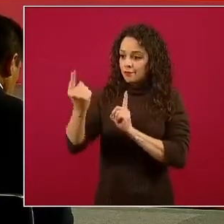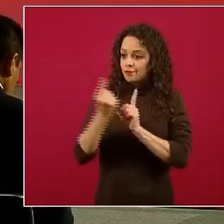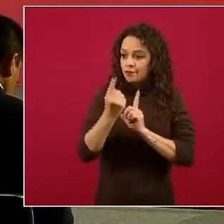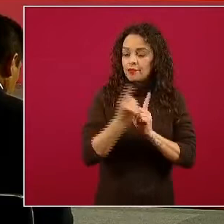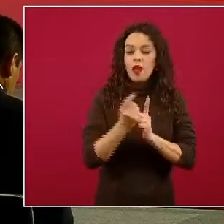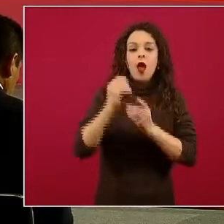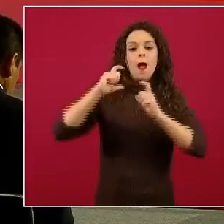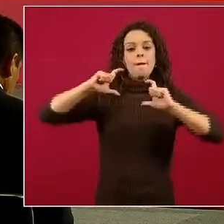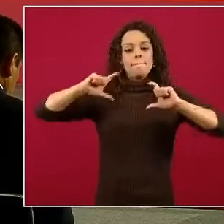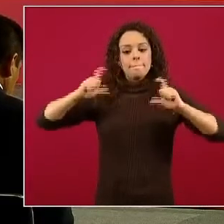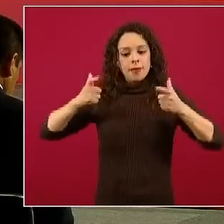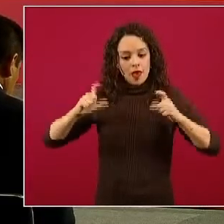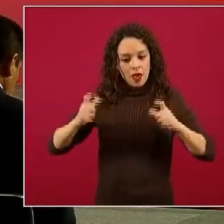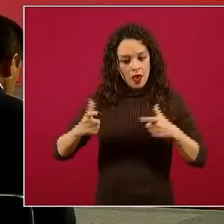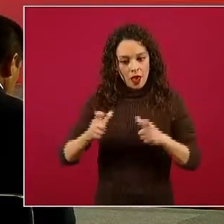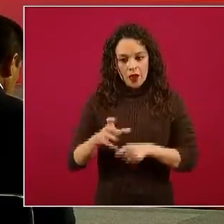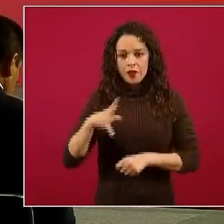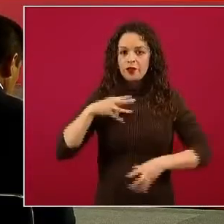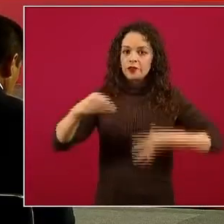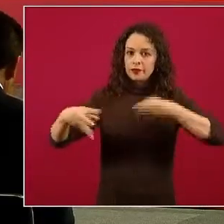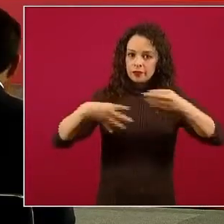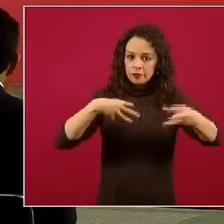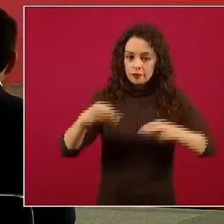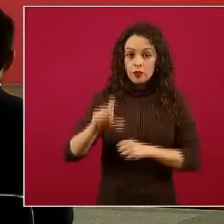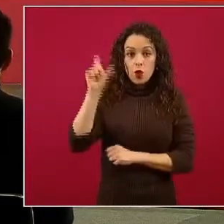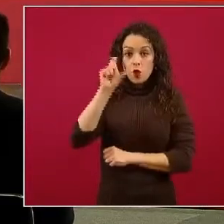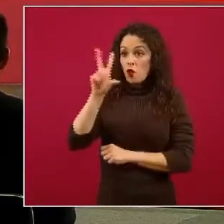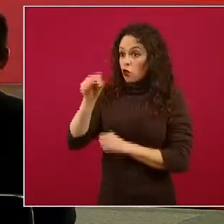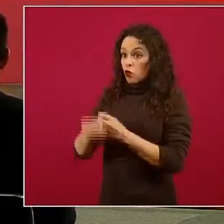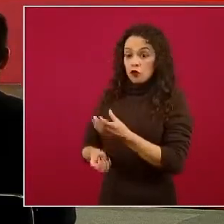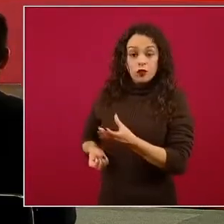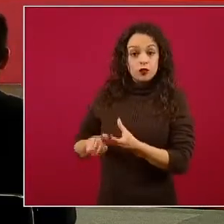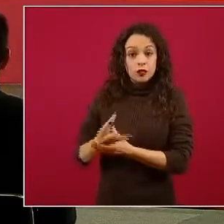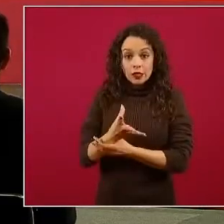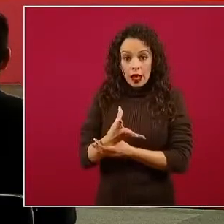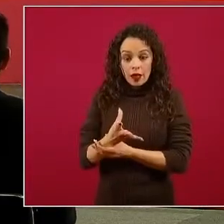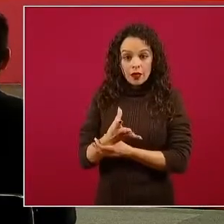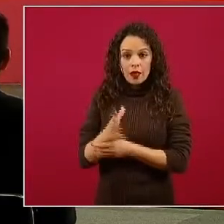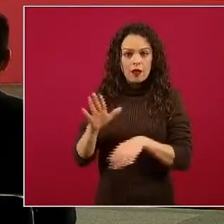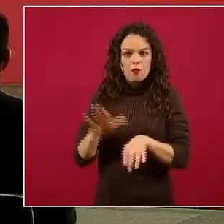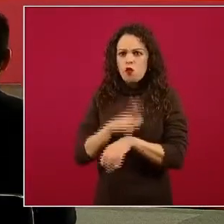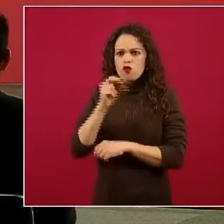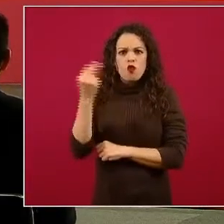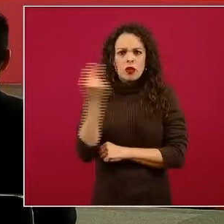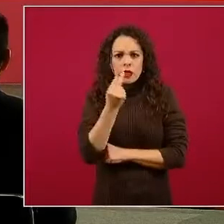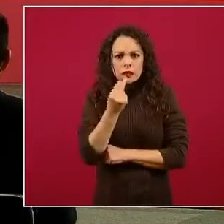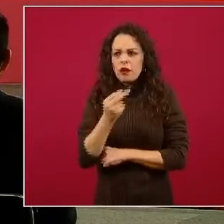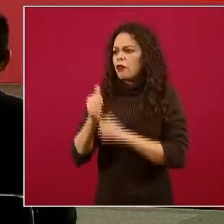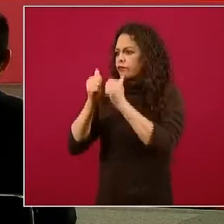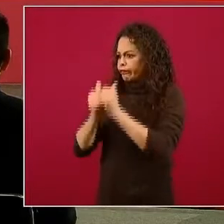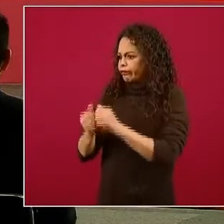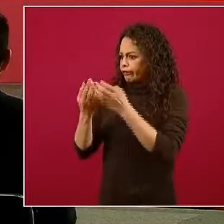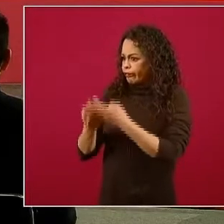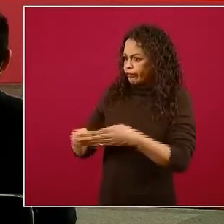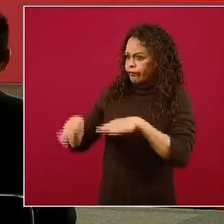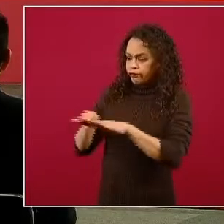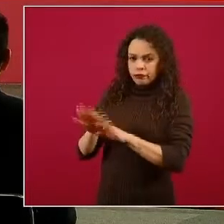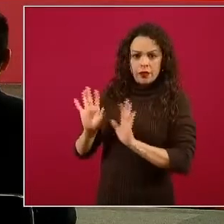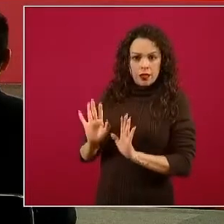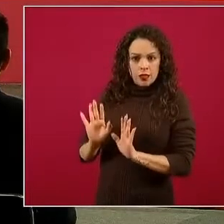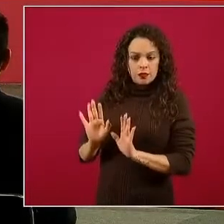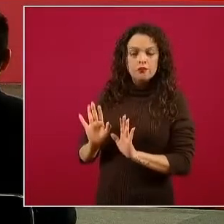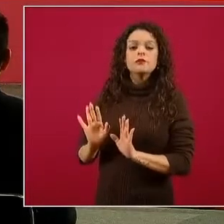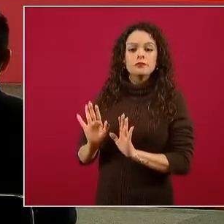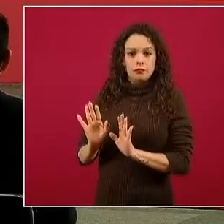de otros, en la medida en que no salimos cuando no es estrictamente indispensable de nuestras casas,